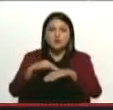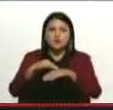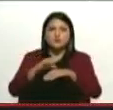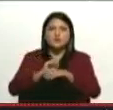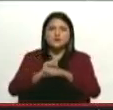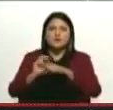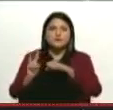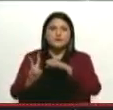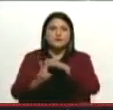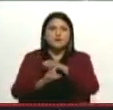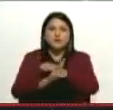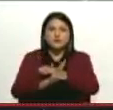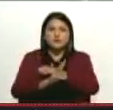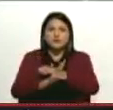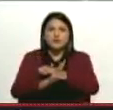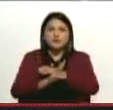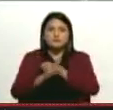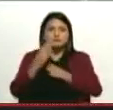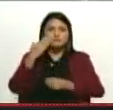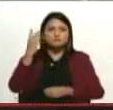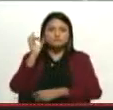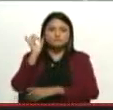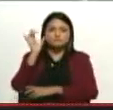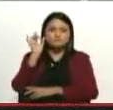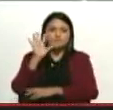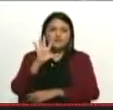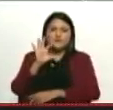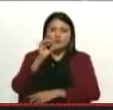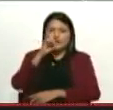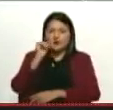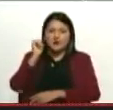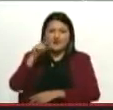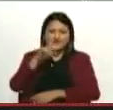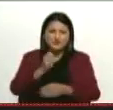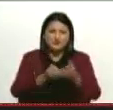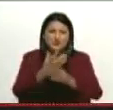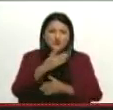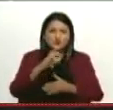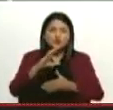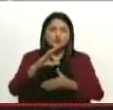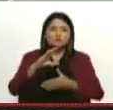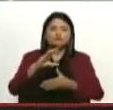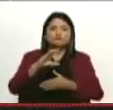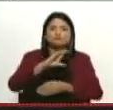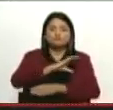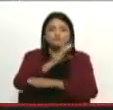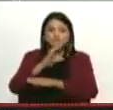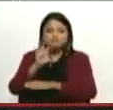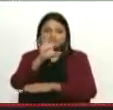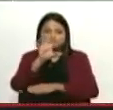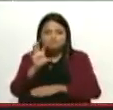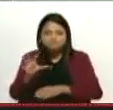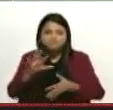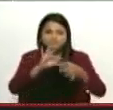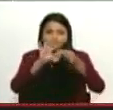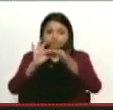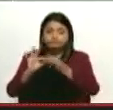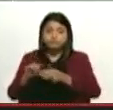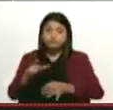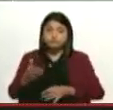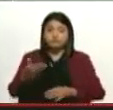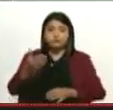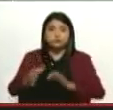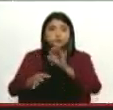en este simposio de 50 años de Carbón logros y desafíos de la unión caribeña importantes declaraciones